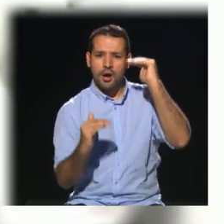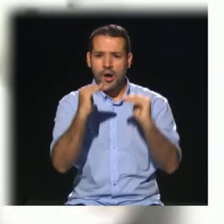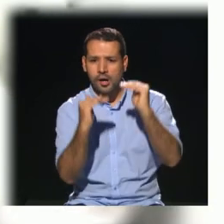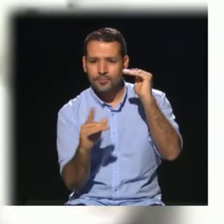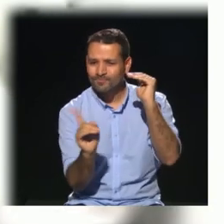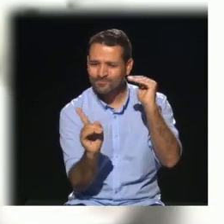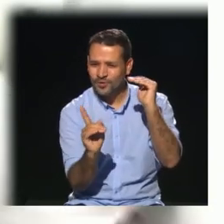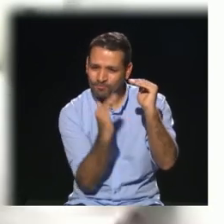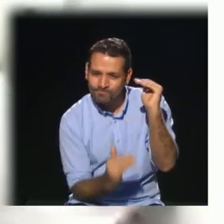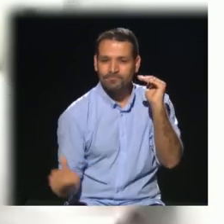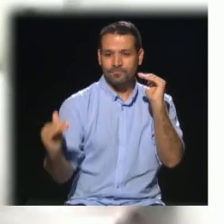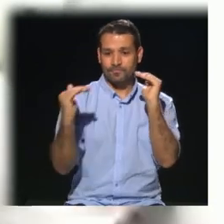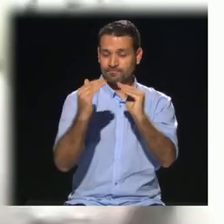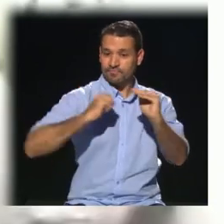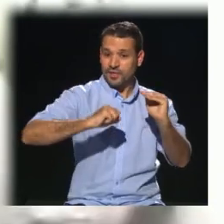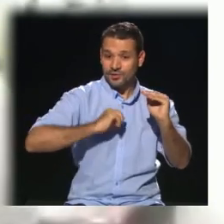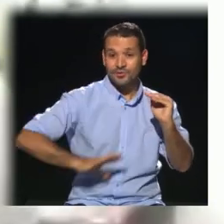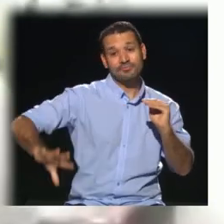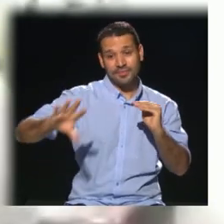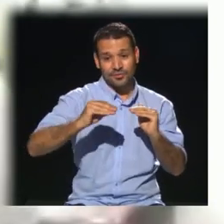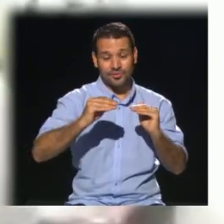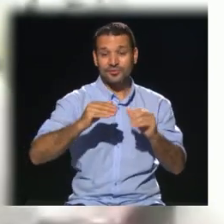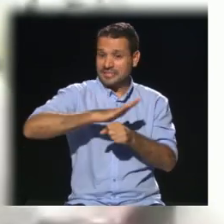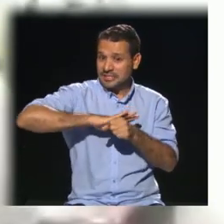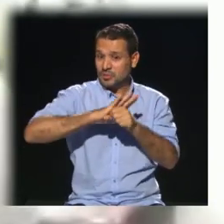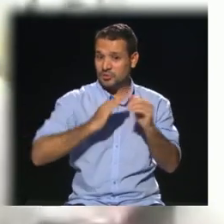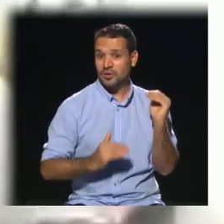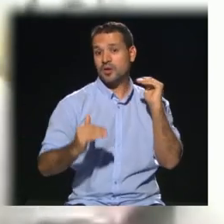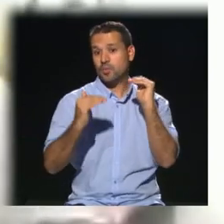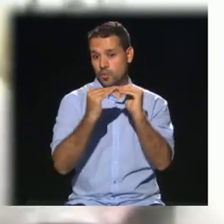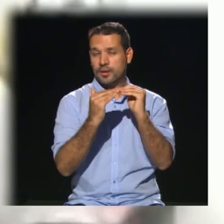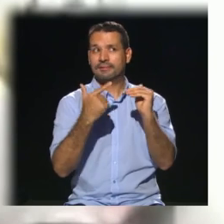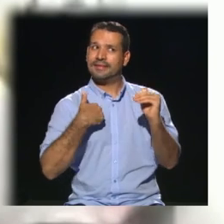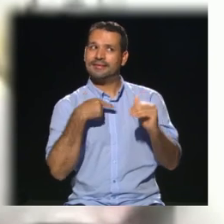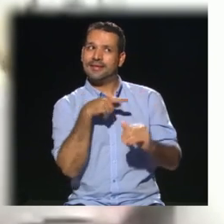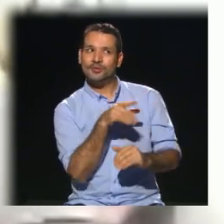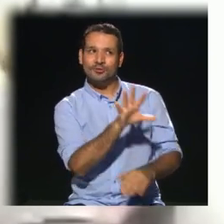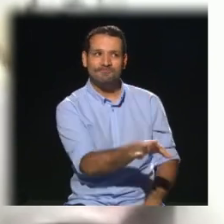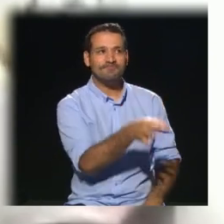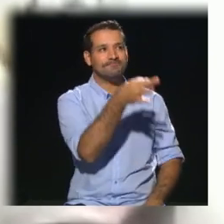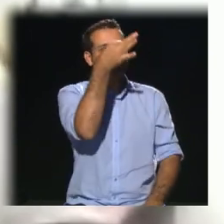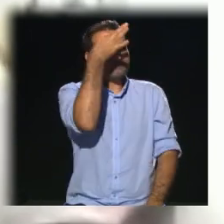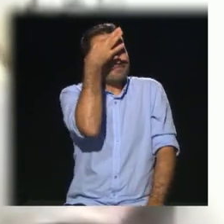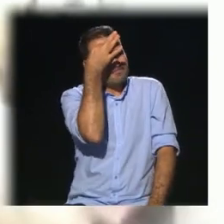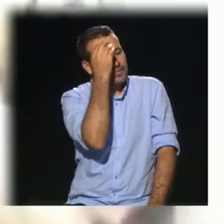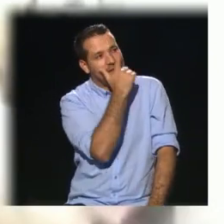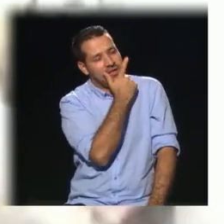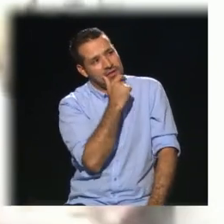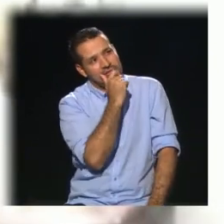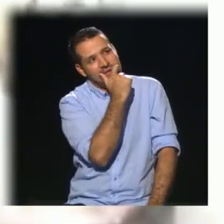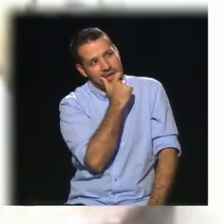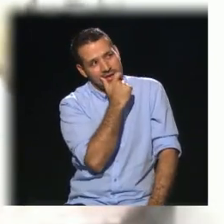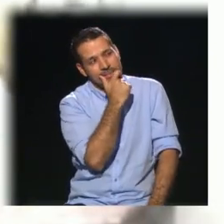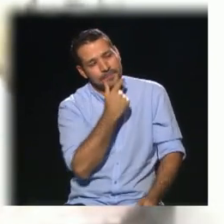a ese derecho. Eso es lo que quisiera yo poner de piso, porque con nosotros podemos estructurar la conversación que